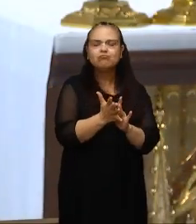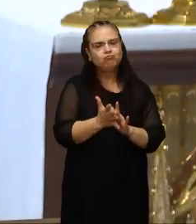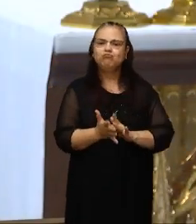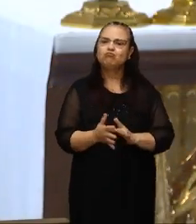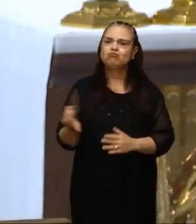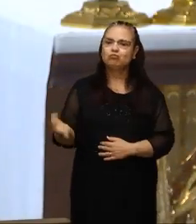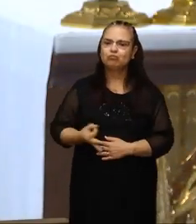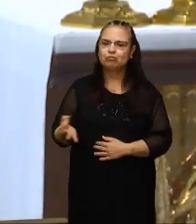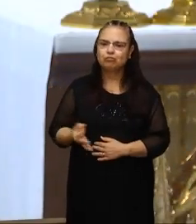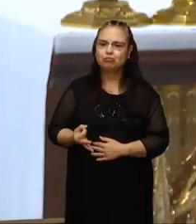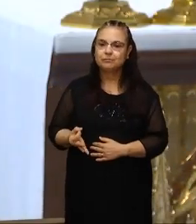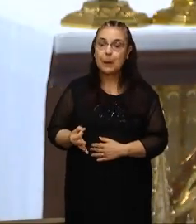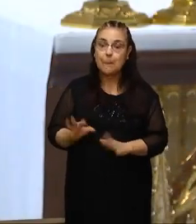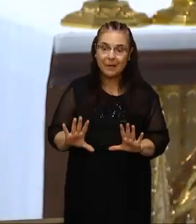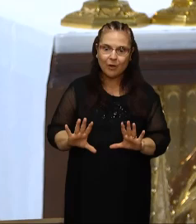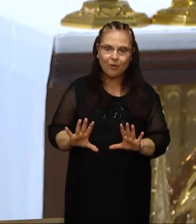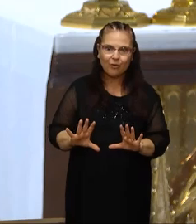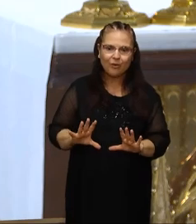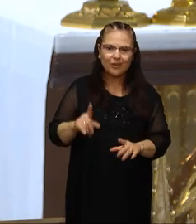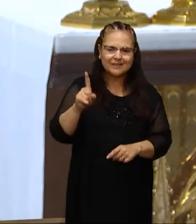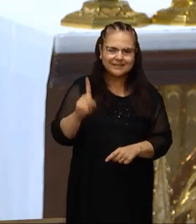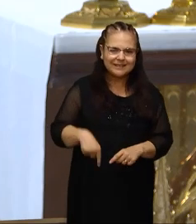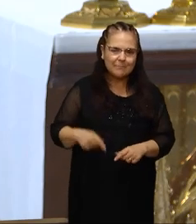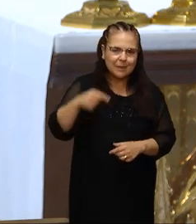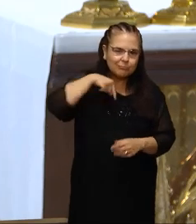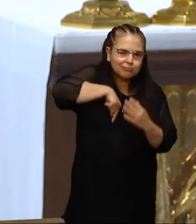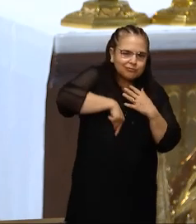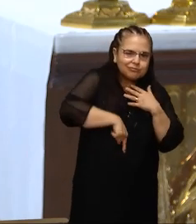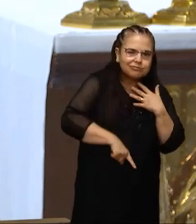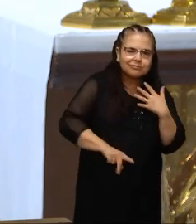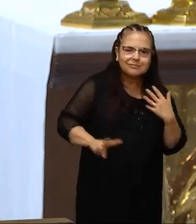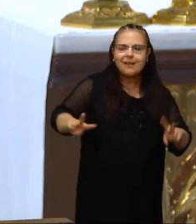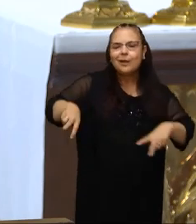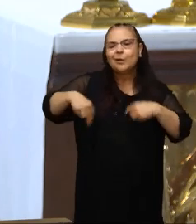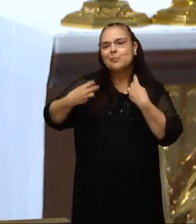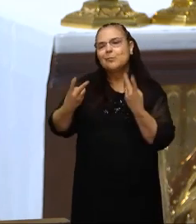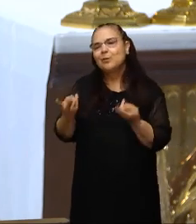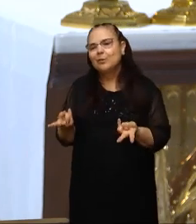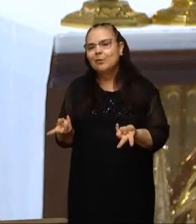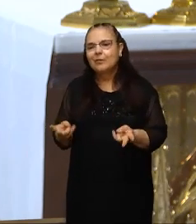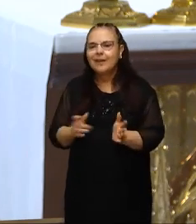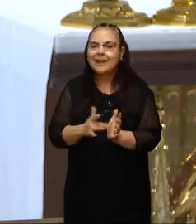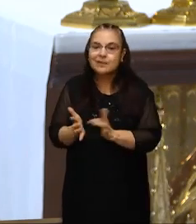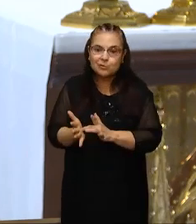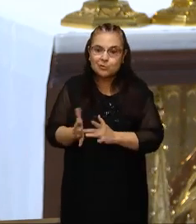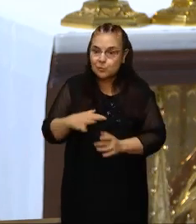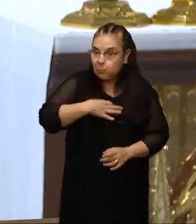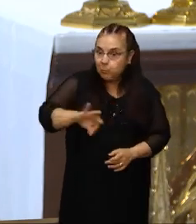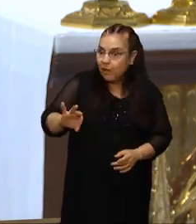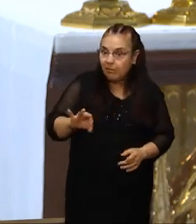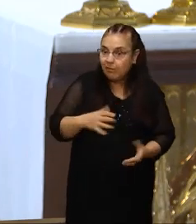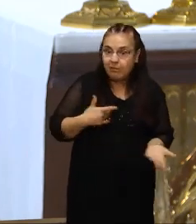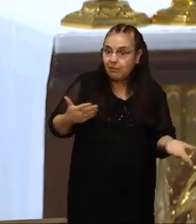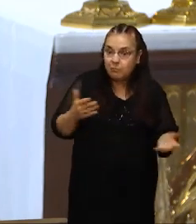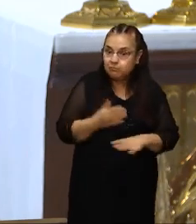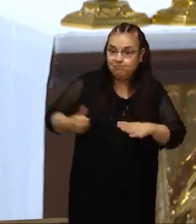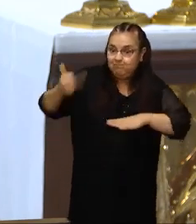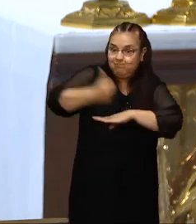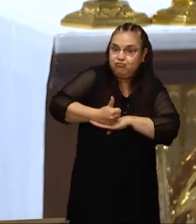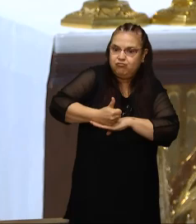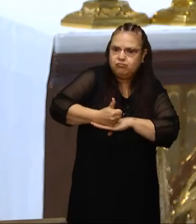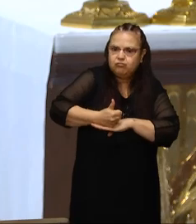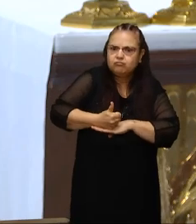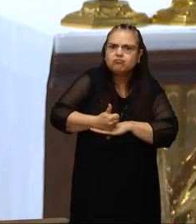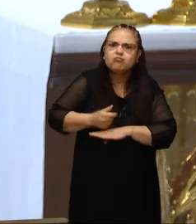exigente, pero al mismo tiempo es profundamente liberador. Jesús se podía haber impuesto, podía haber